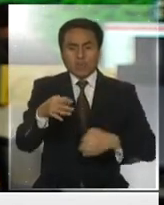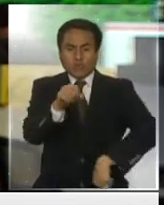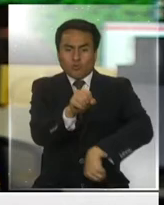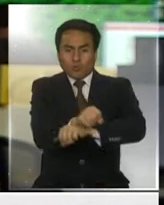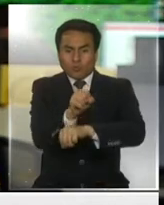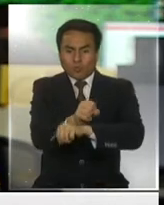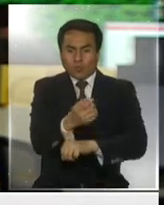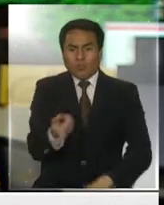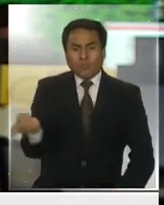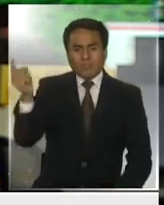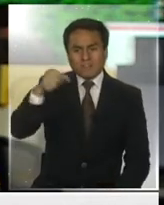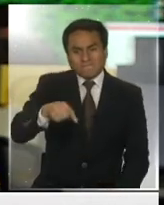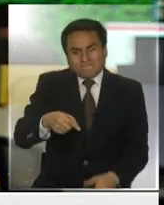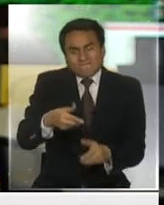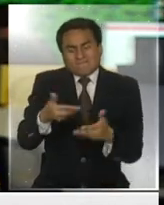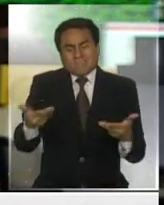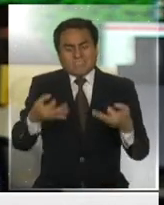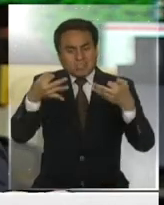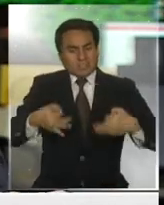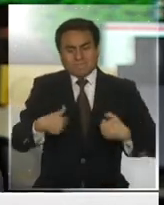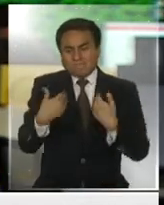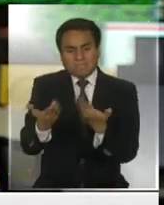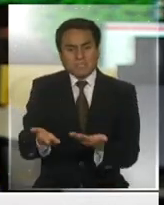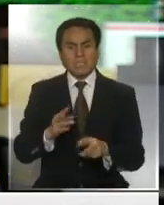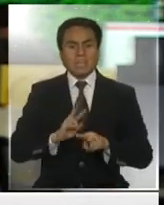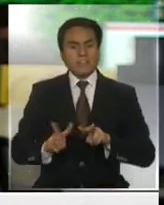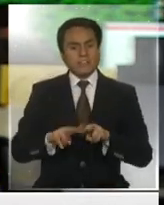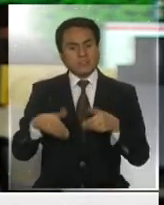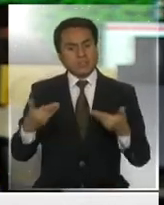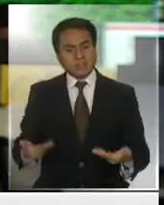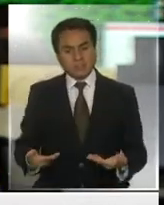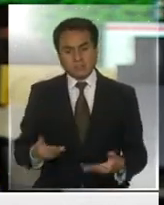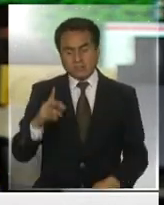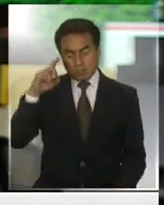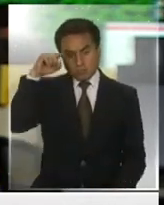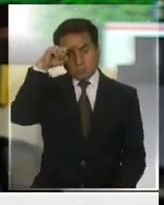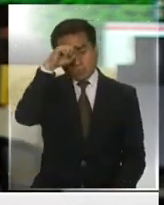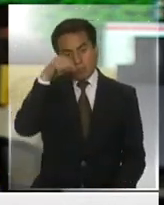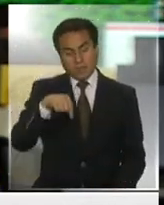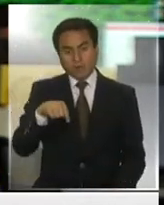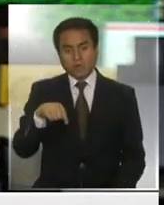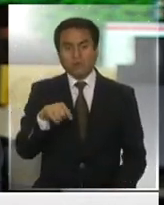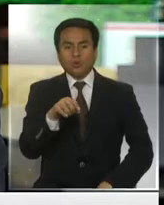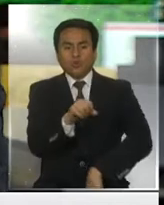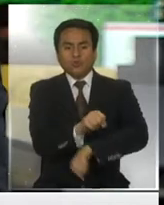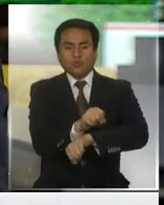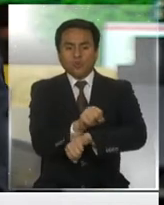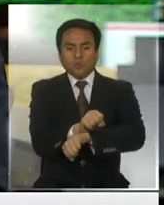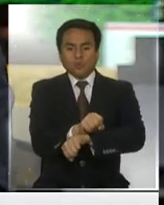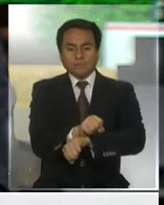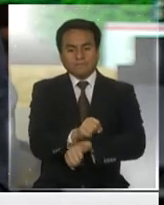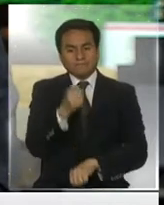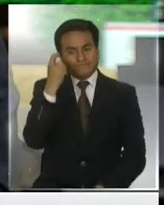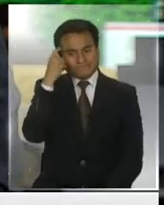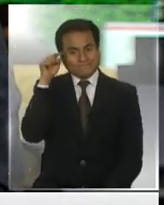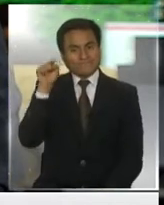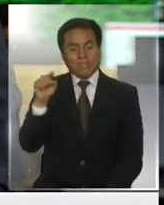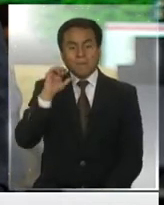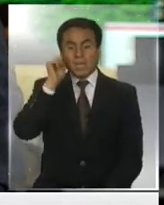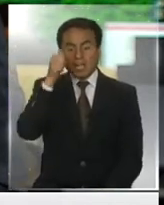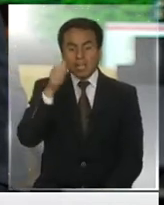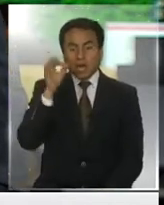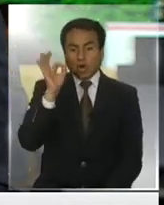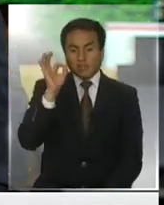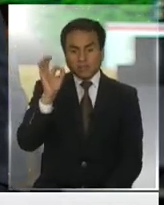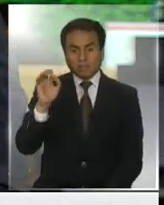pueda retornar. No pueden dar la seguridad. Entonces, ¿qué van a hacer hoy día? Es muy complejo. Ahora, el fútbol que saque una conclusión, ¿eh?, que mañana en el Consejo también